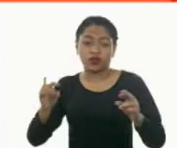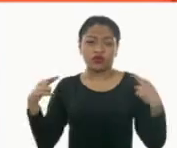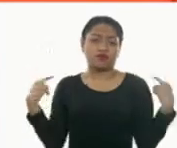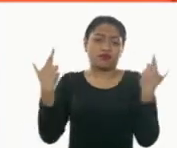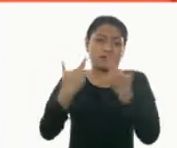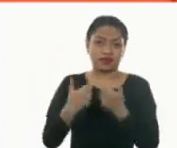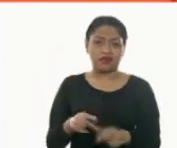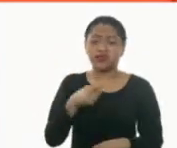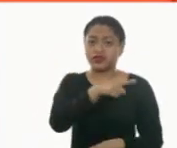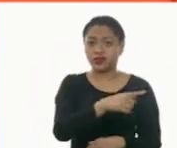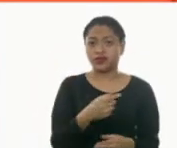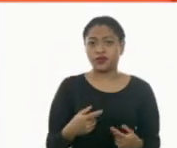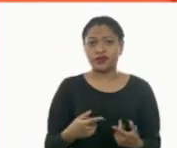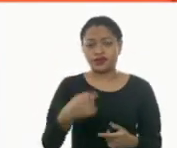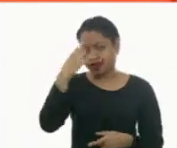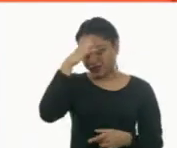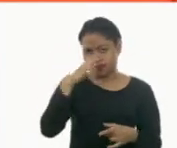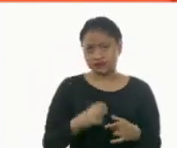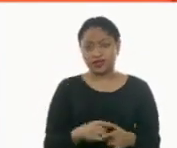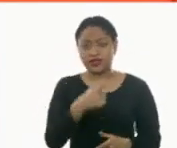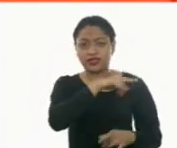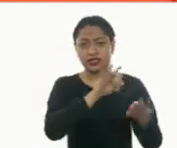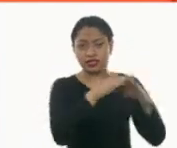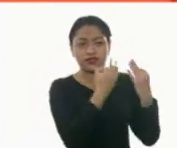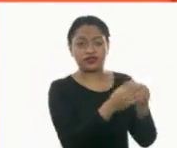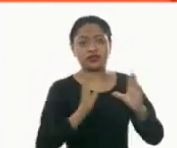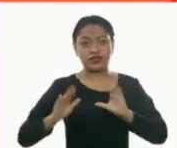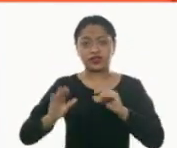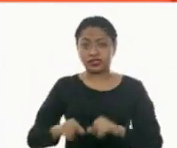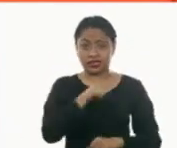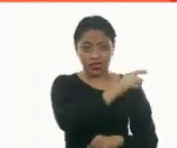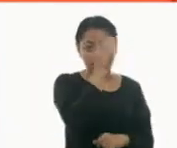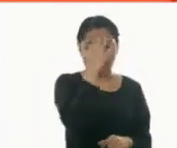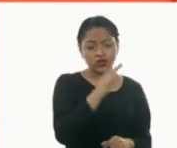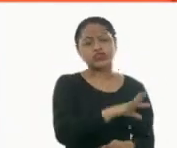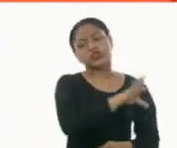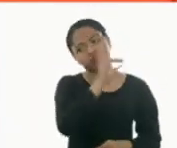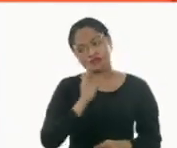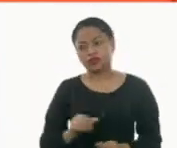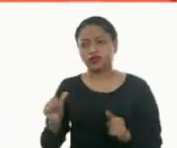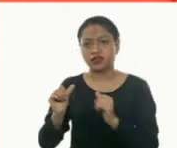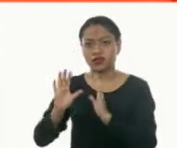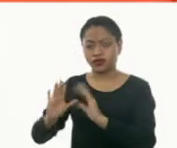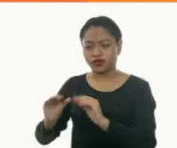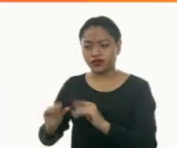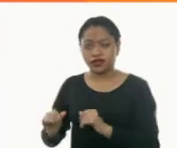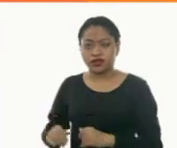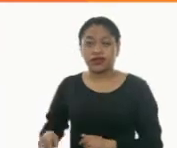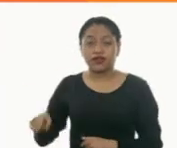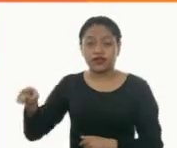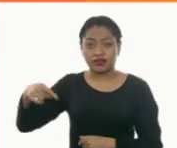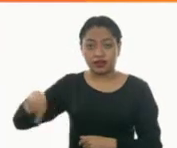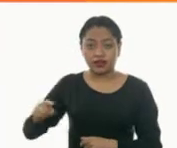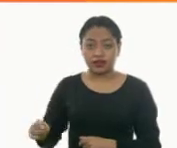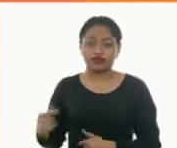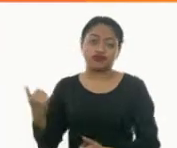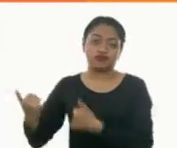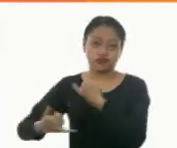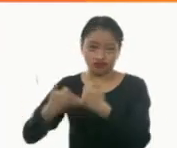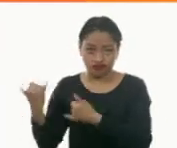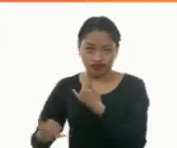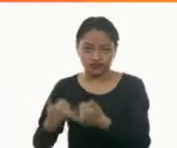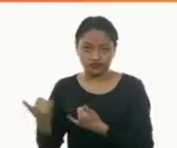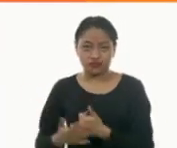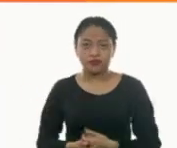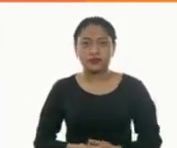un profesionista que conozca los métodos. Entiende el método y juega. Pues es bien